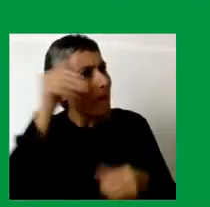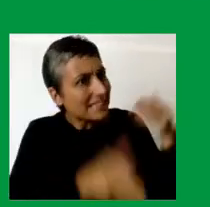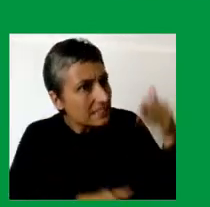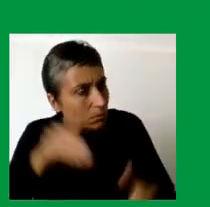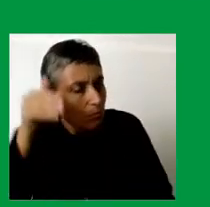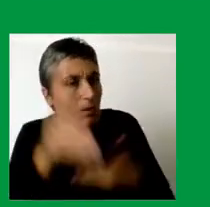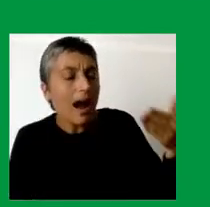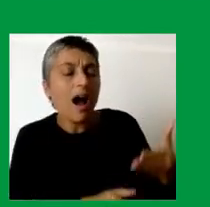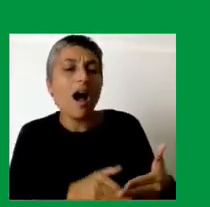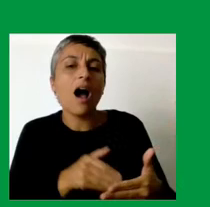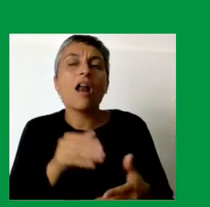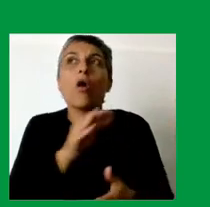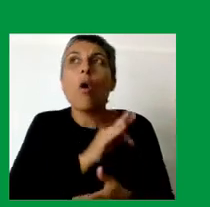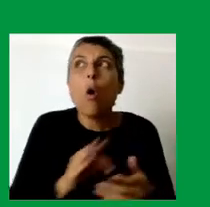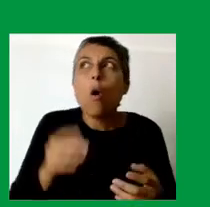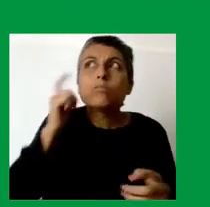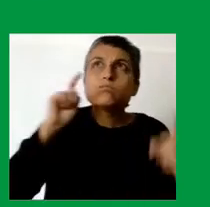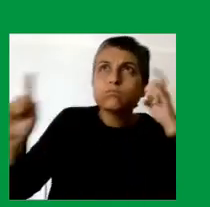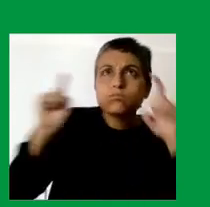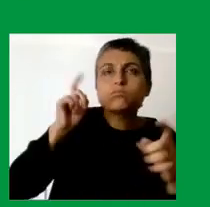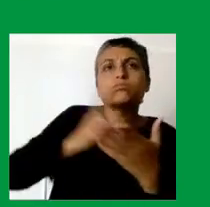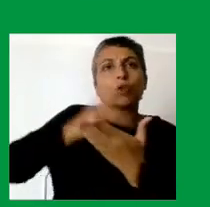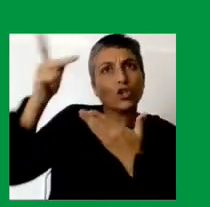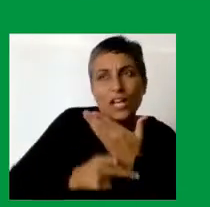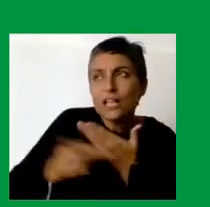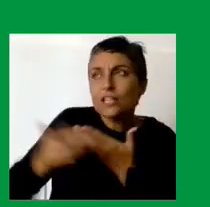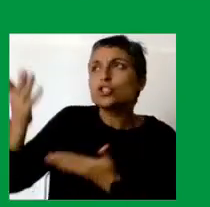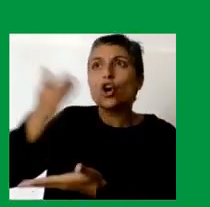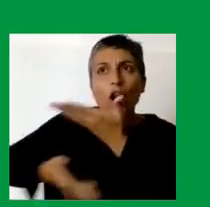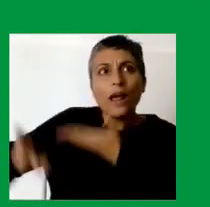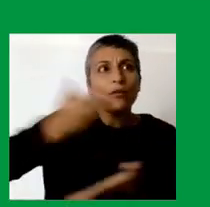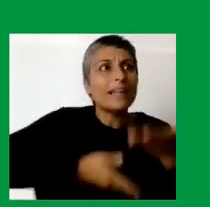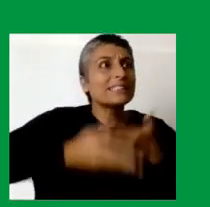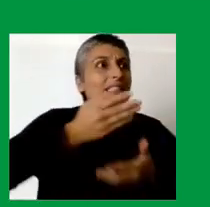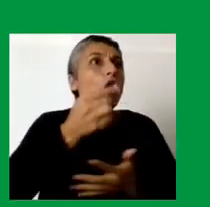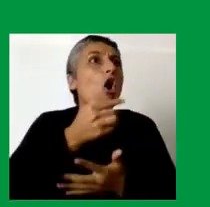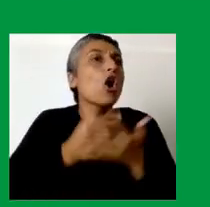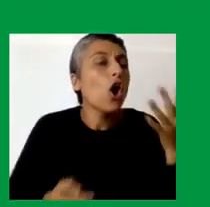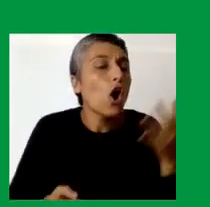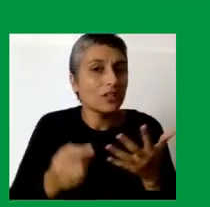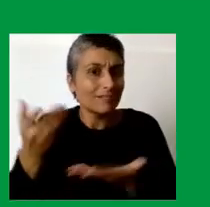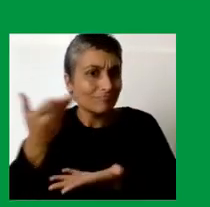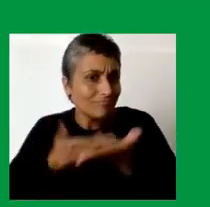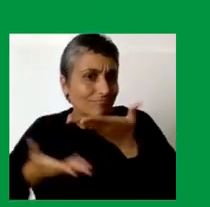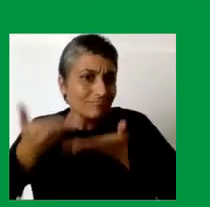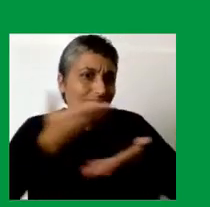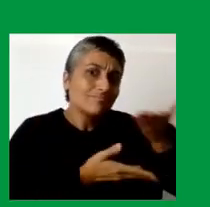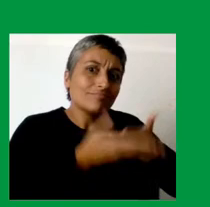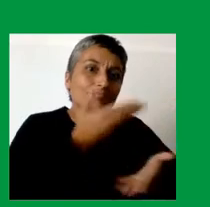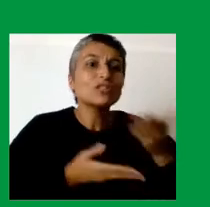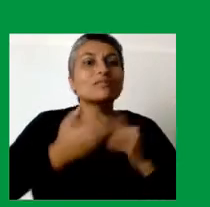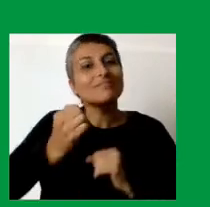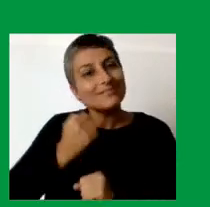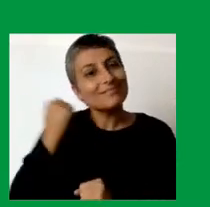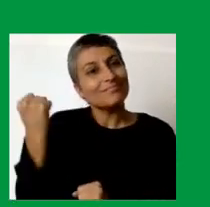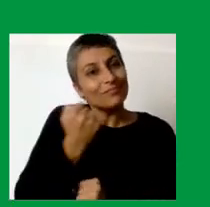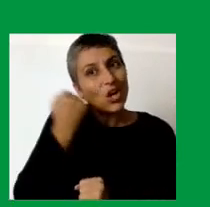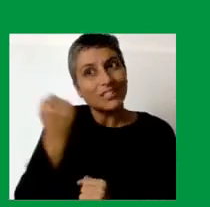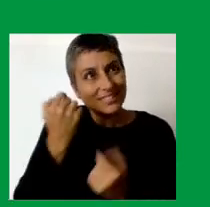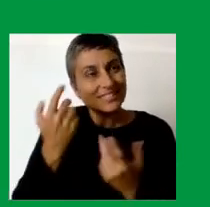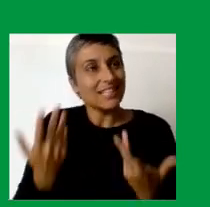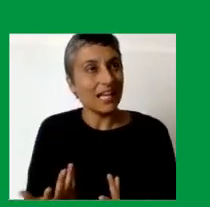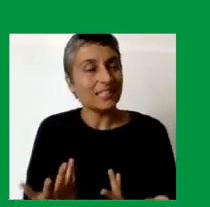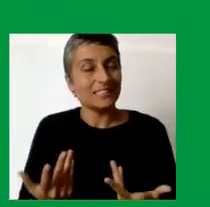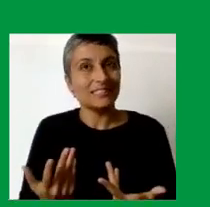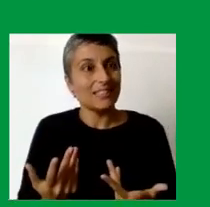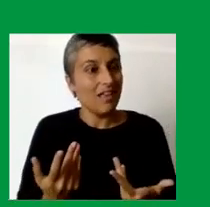hacer proyectos colaborativos, de hacer producciones colaborativas, pero que sean significativas, que finalmente